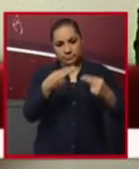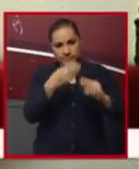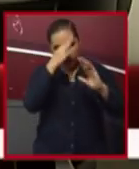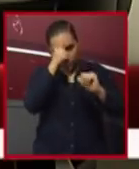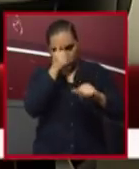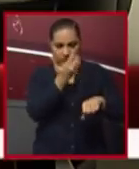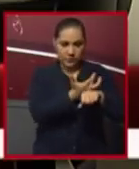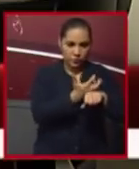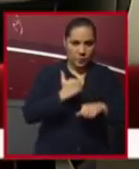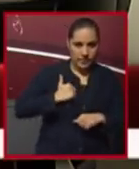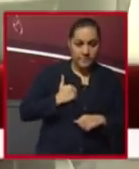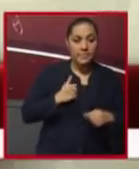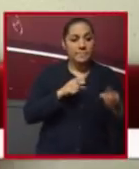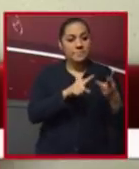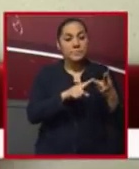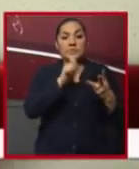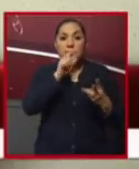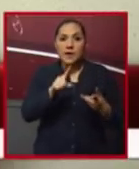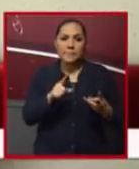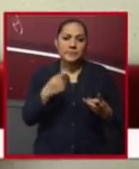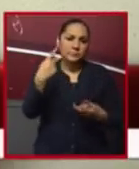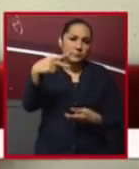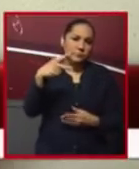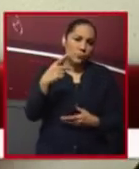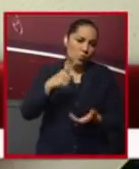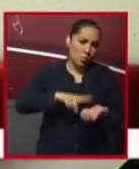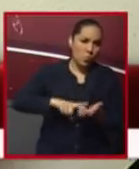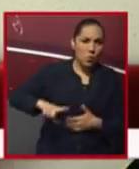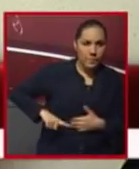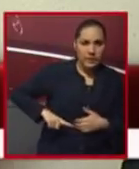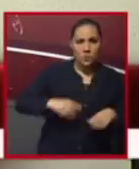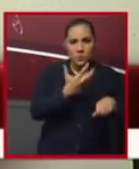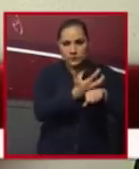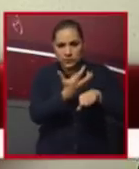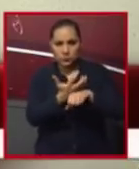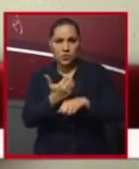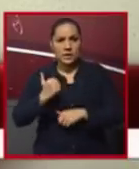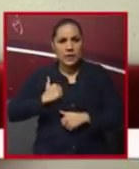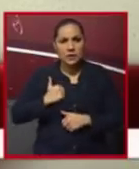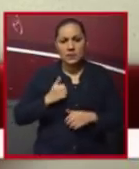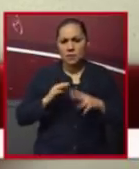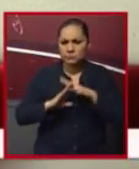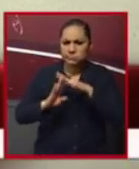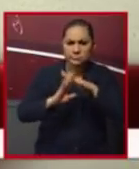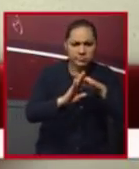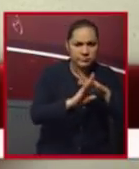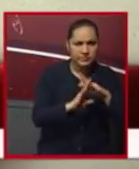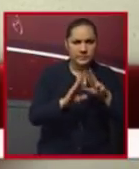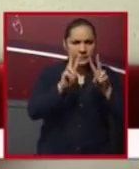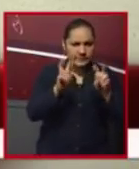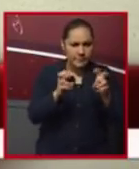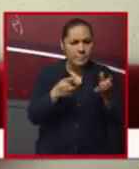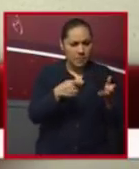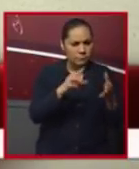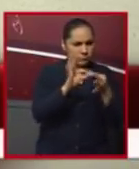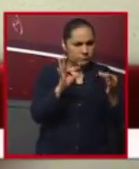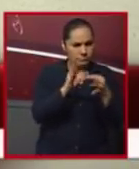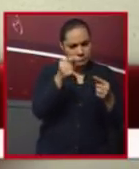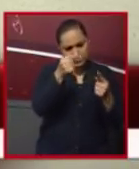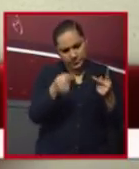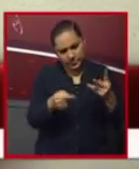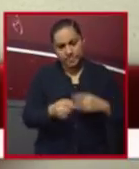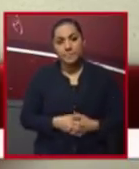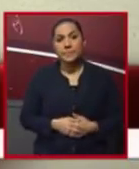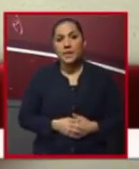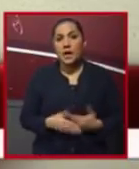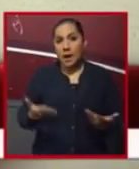migratoria. Que la prioridad primera y principal de la Subsecretaría para América